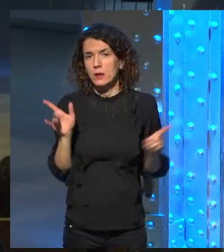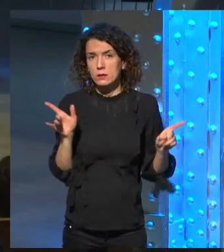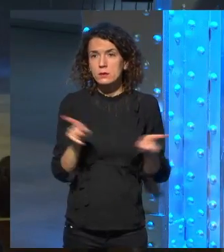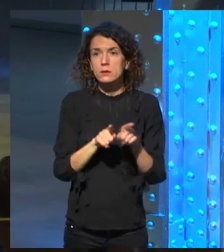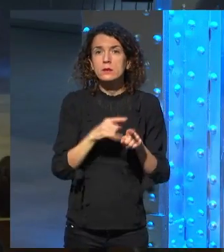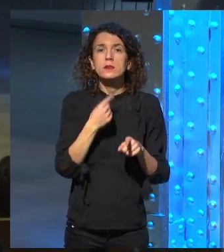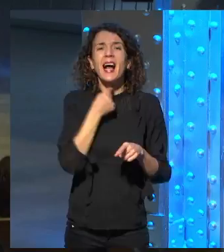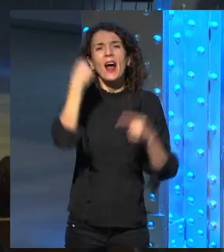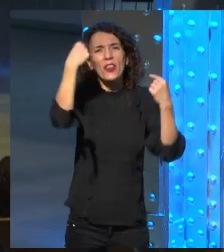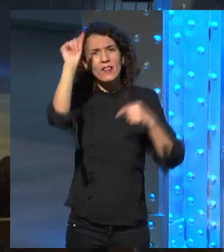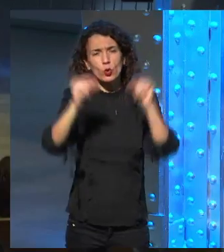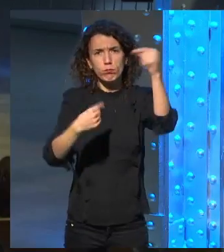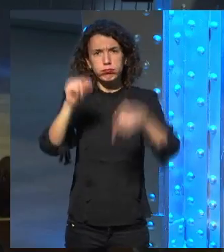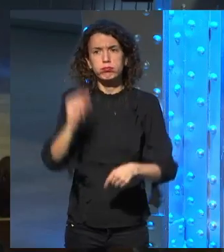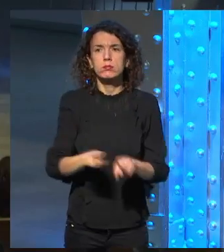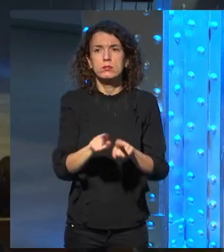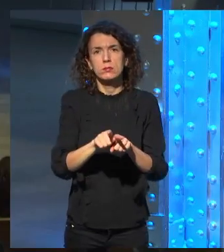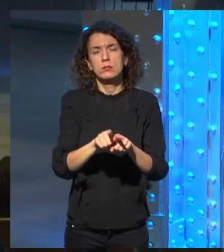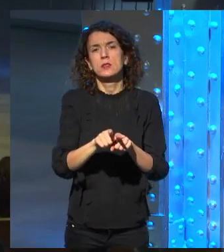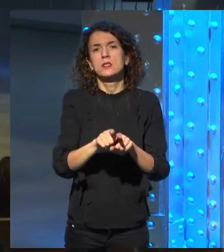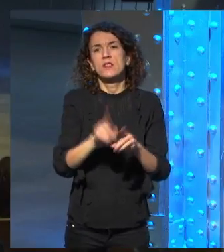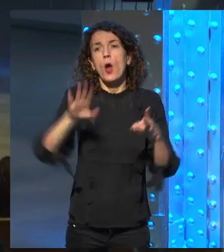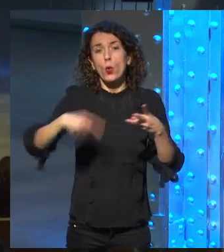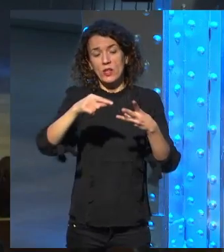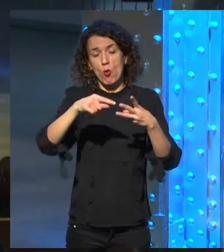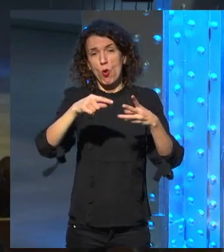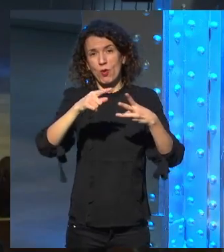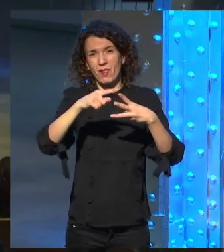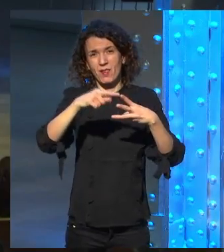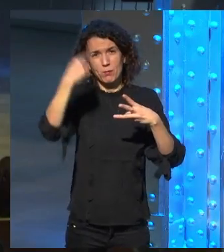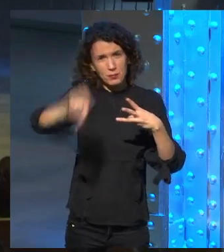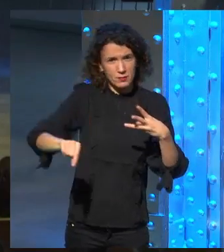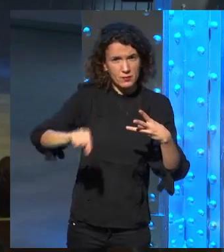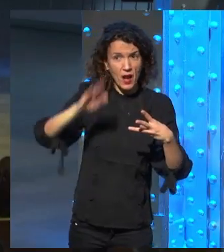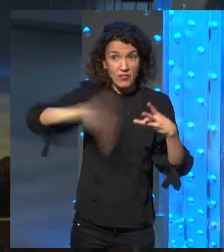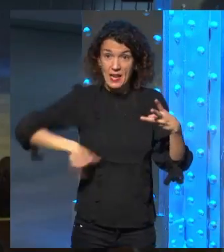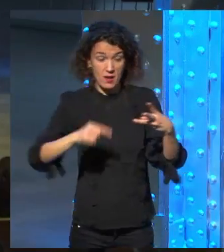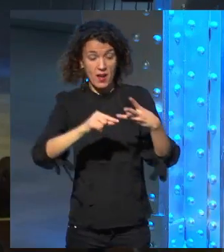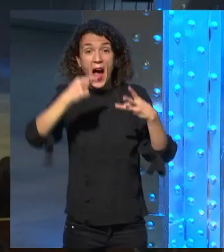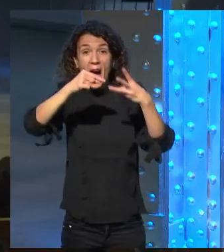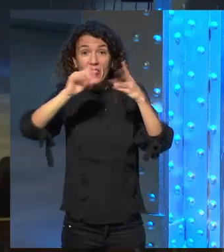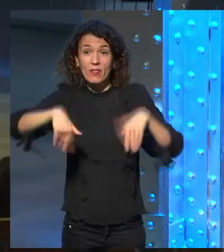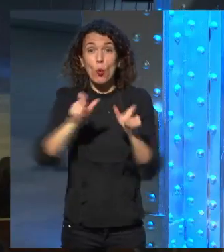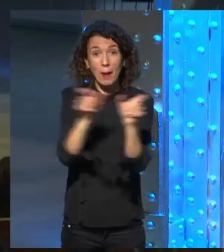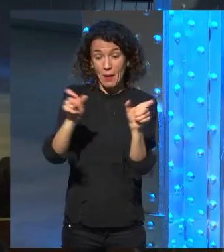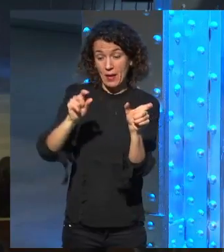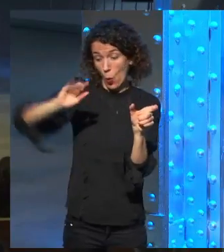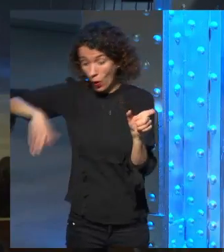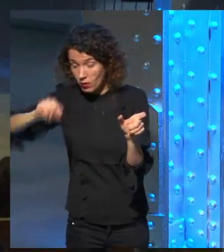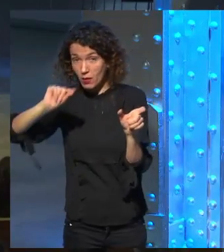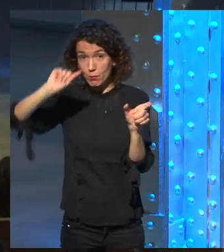los acentos siempre son esdrújulos y nunca hay un acento al final. Entonces, esta manera de